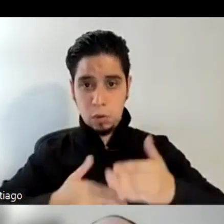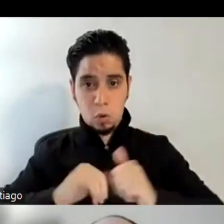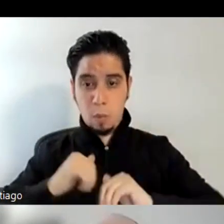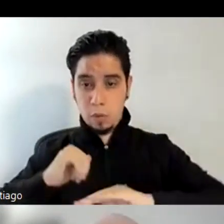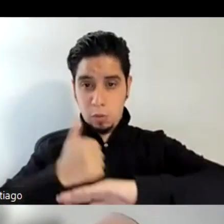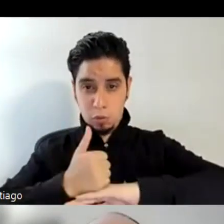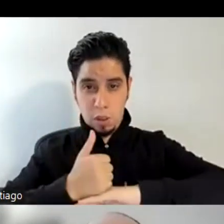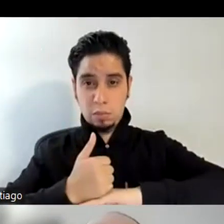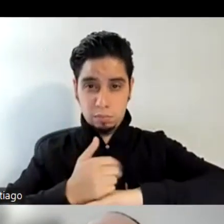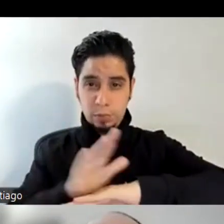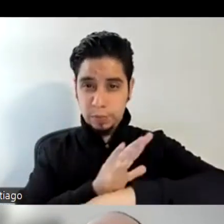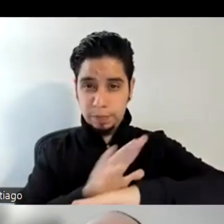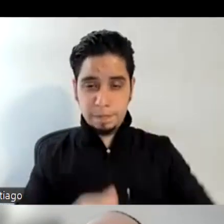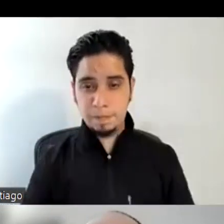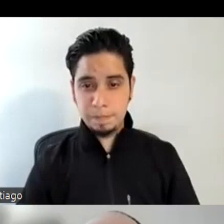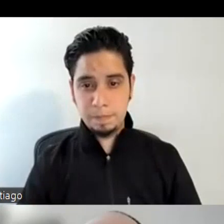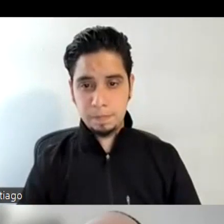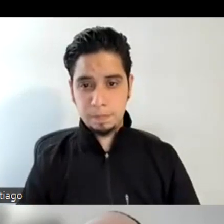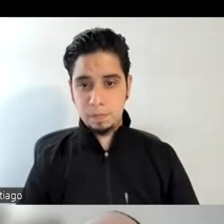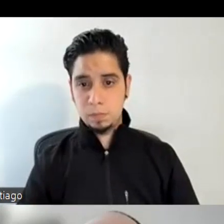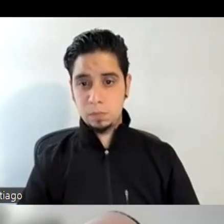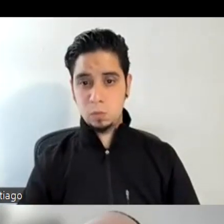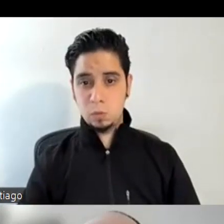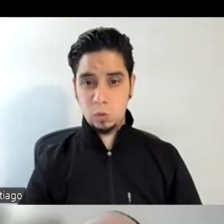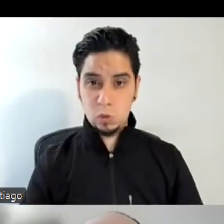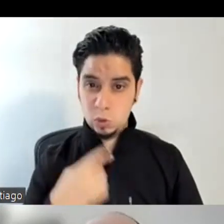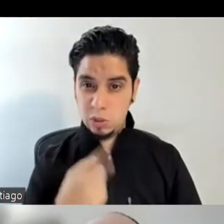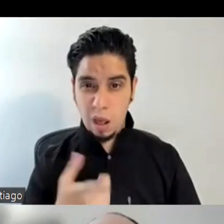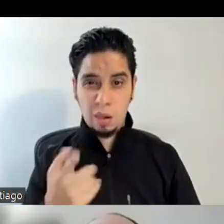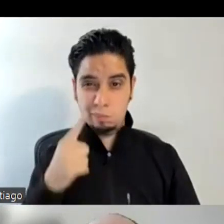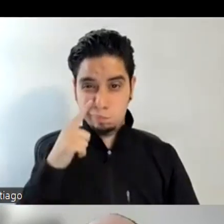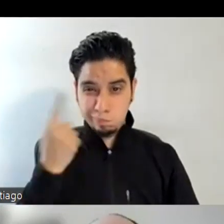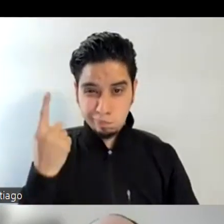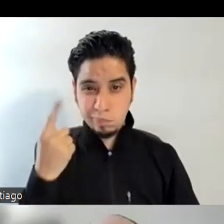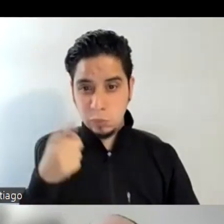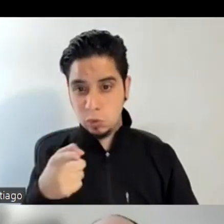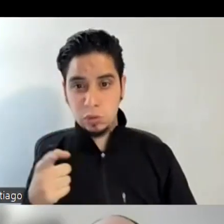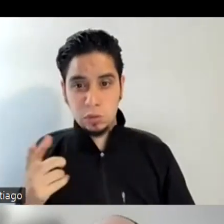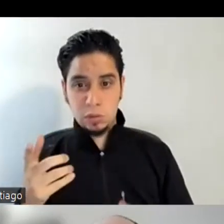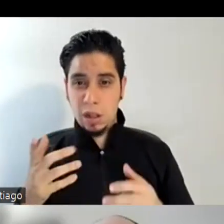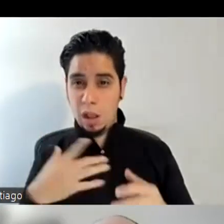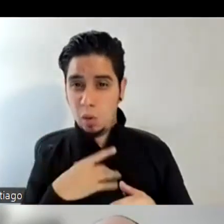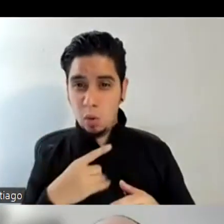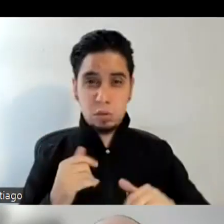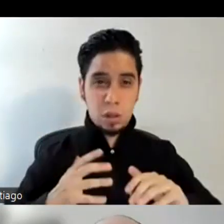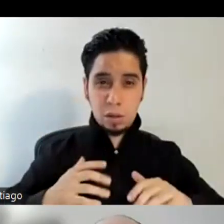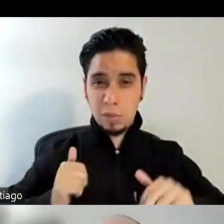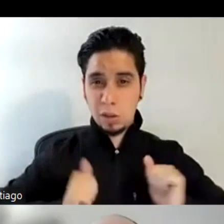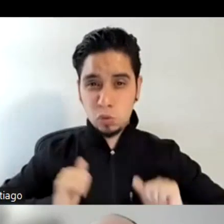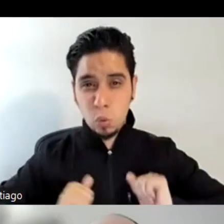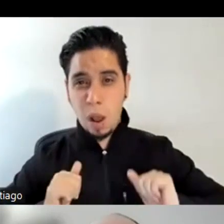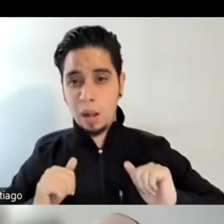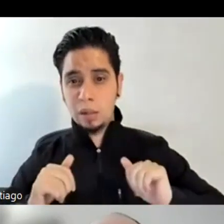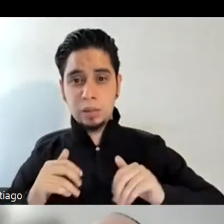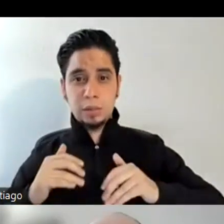compañía. Y yo les digo, yo sé que esto es engorroso, yo sé que ustedes son animales de la escena y que eso es lo que disfrutan, pero